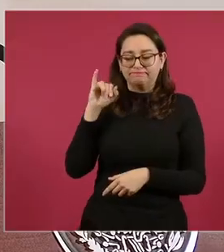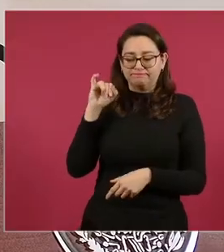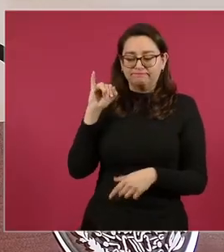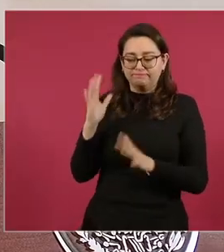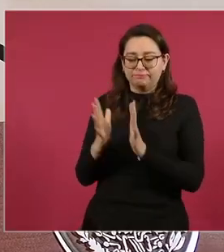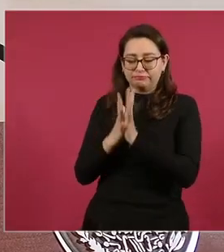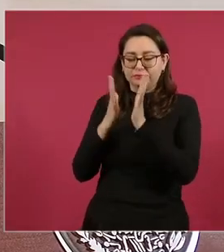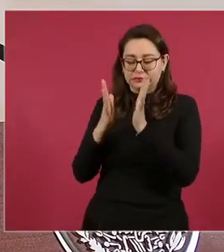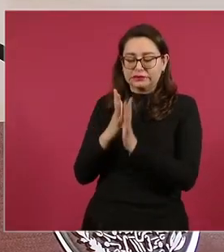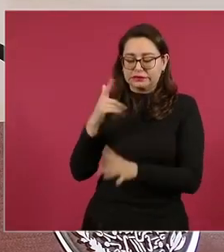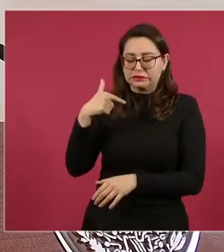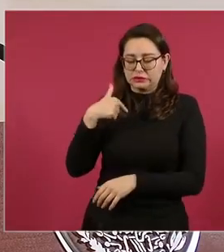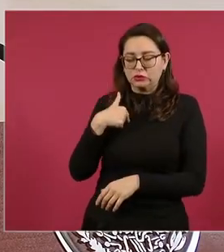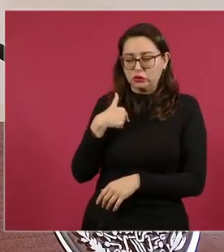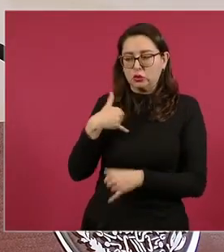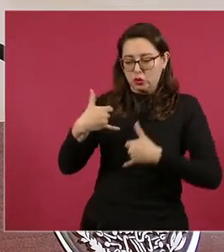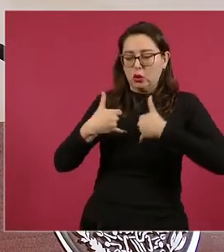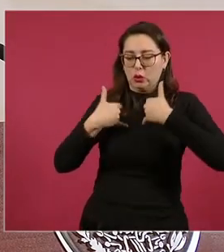Y cuando salieron